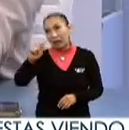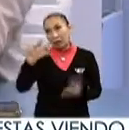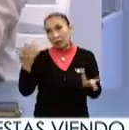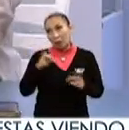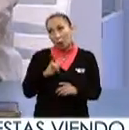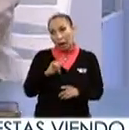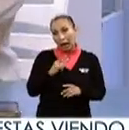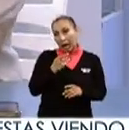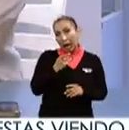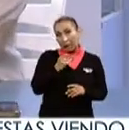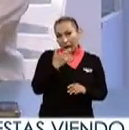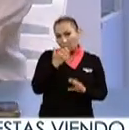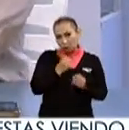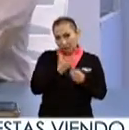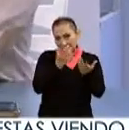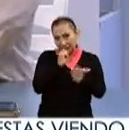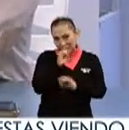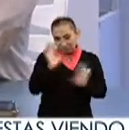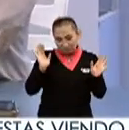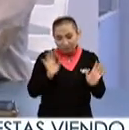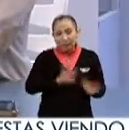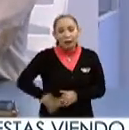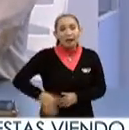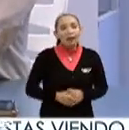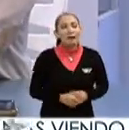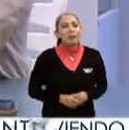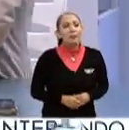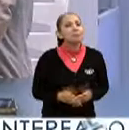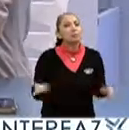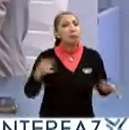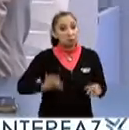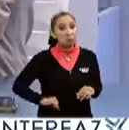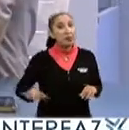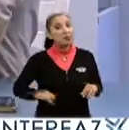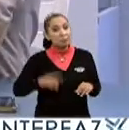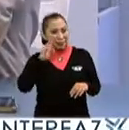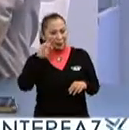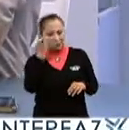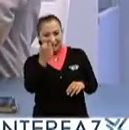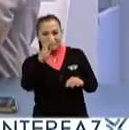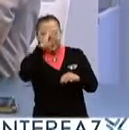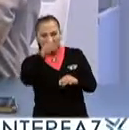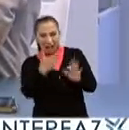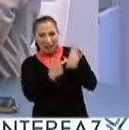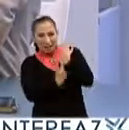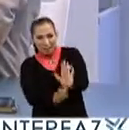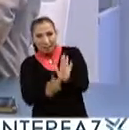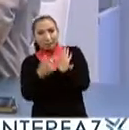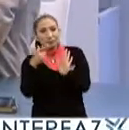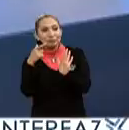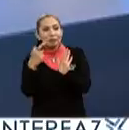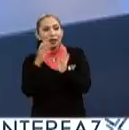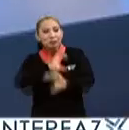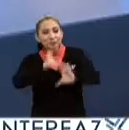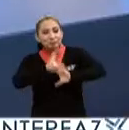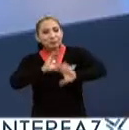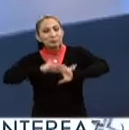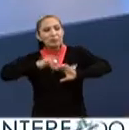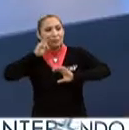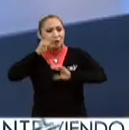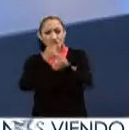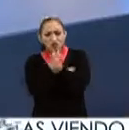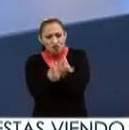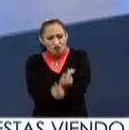Juan Gabriel no sea poesía también. Pero qué interesante, estamos viendo precisamente imágenes, seguramente de algún concierto cercano.